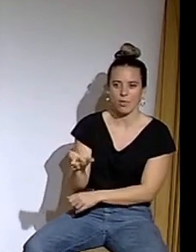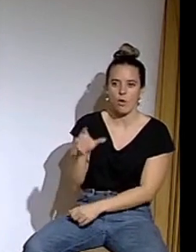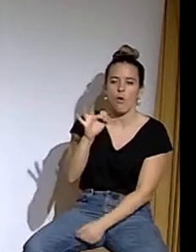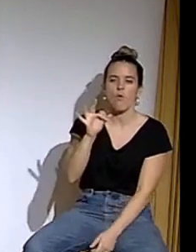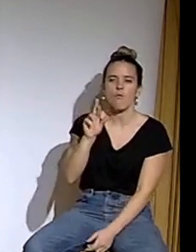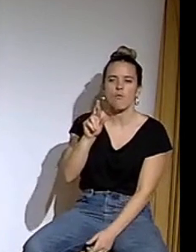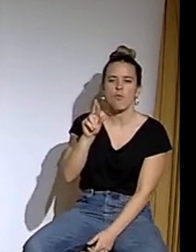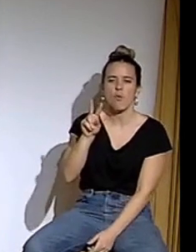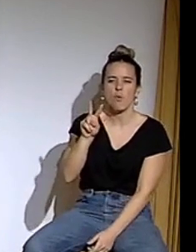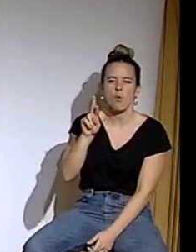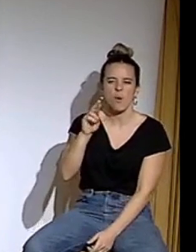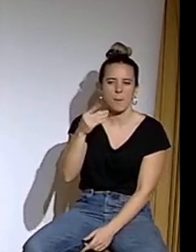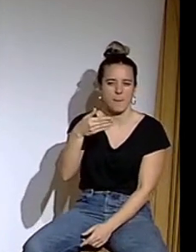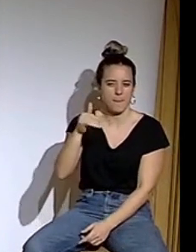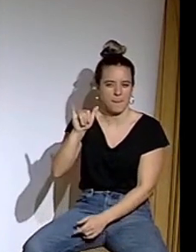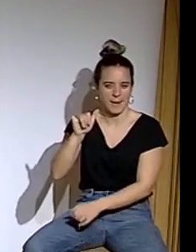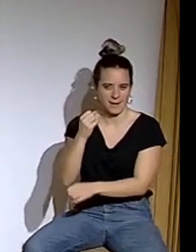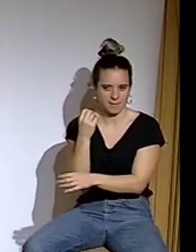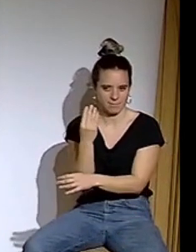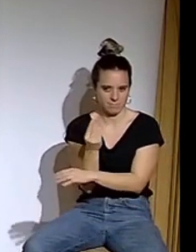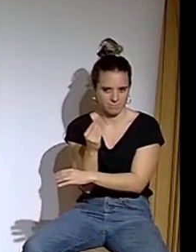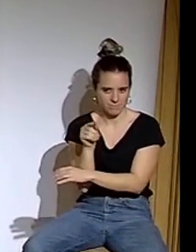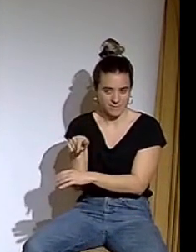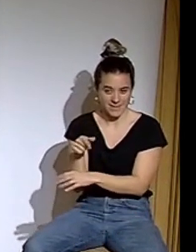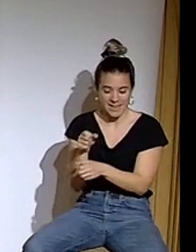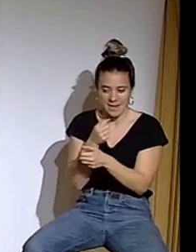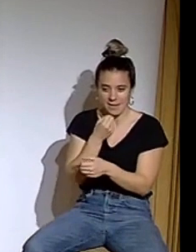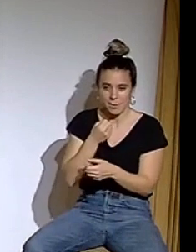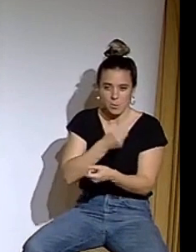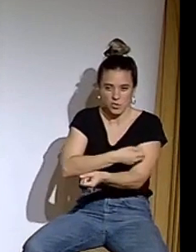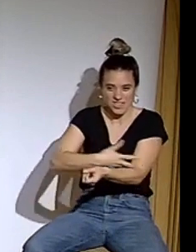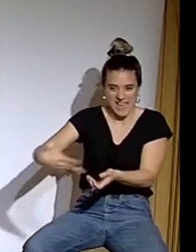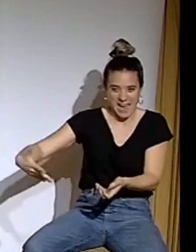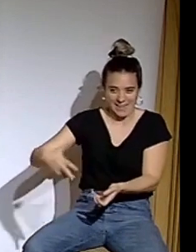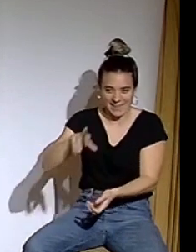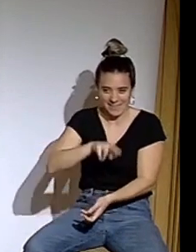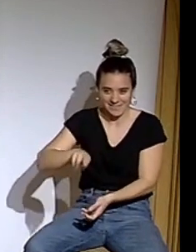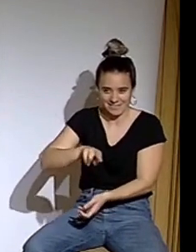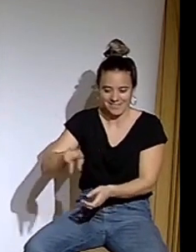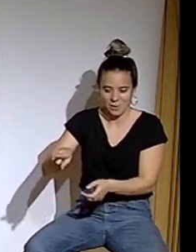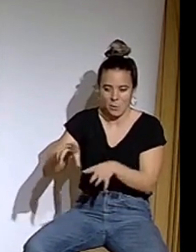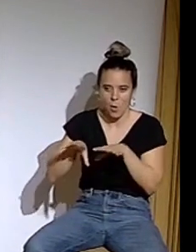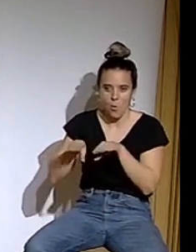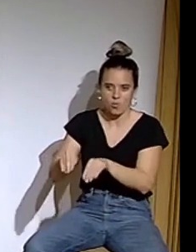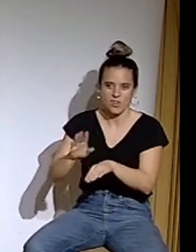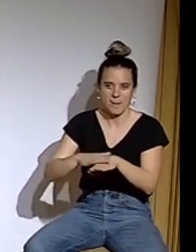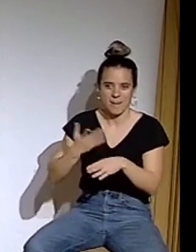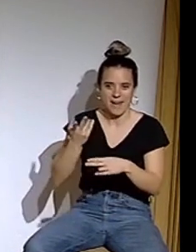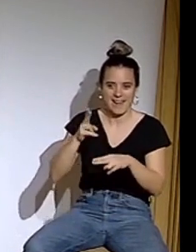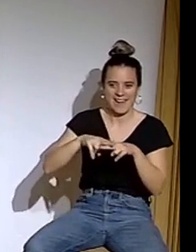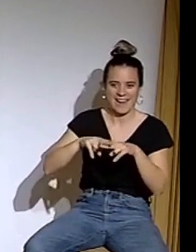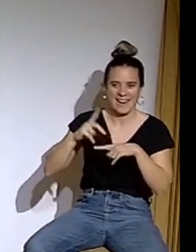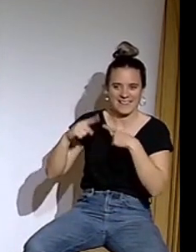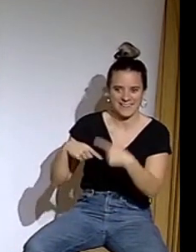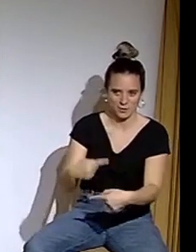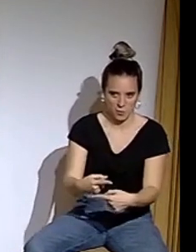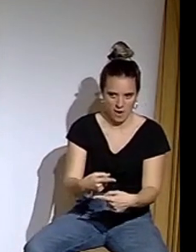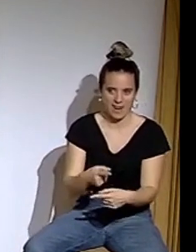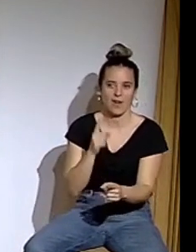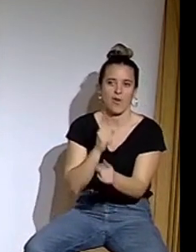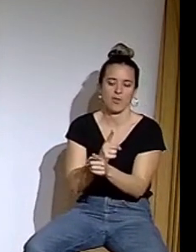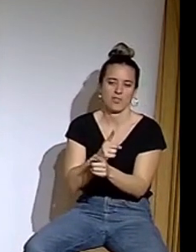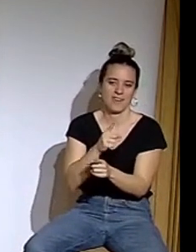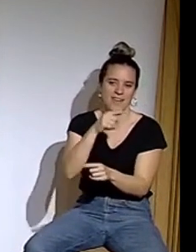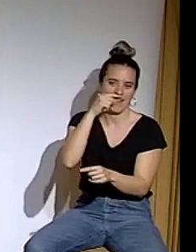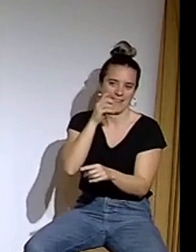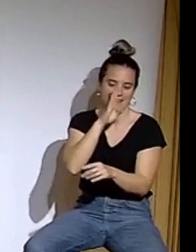para para hacer un ritual contra aletero patriarcado tiene elementos de los 90s porque Bueno mi